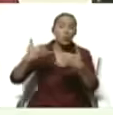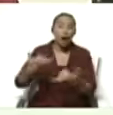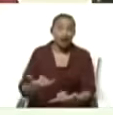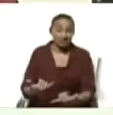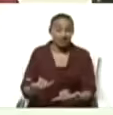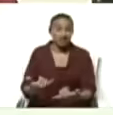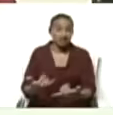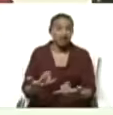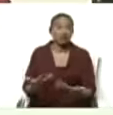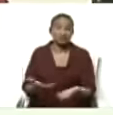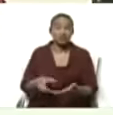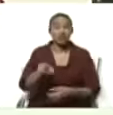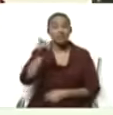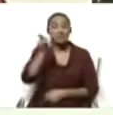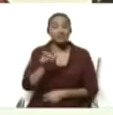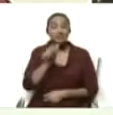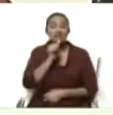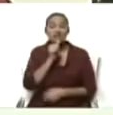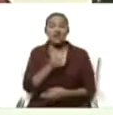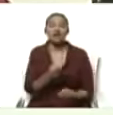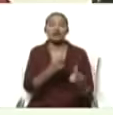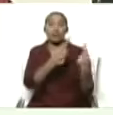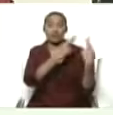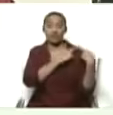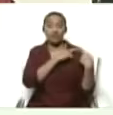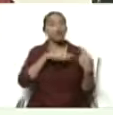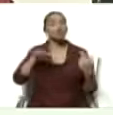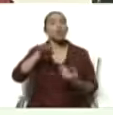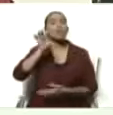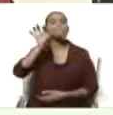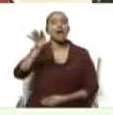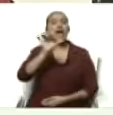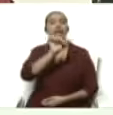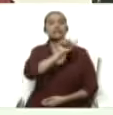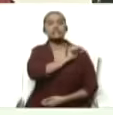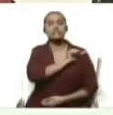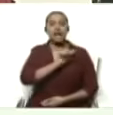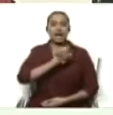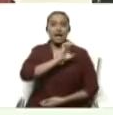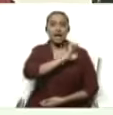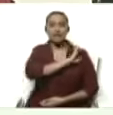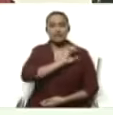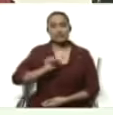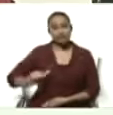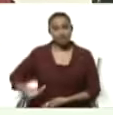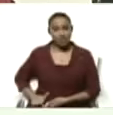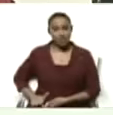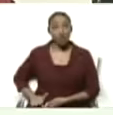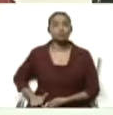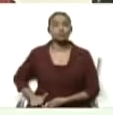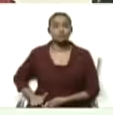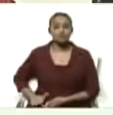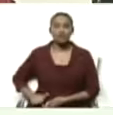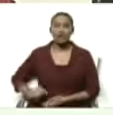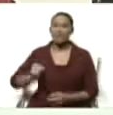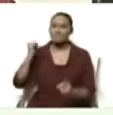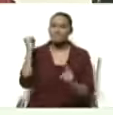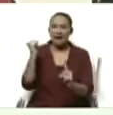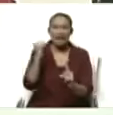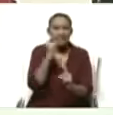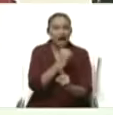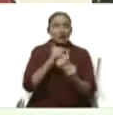fue encargado de negocios en El Salvador donde asesinaron a curas